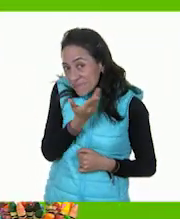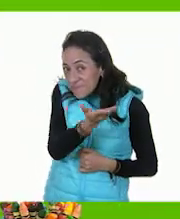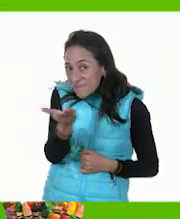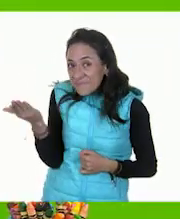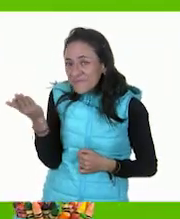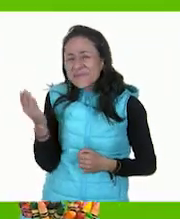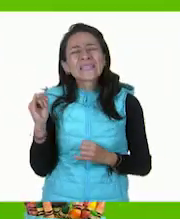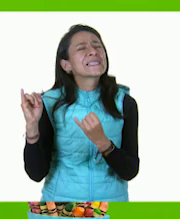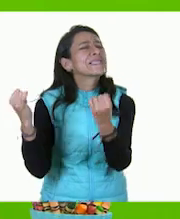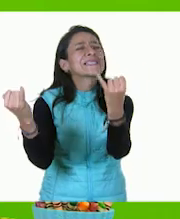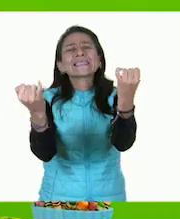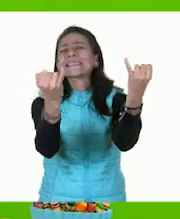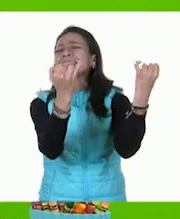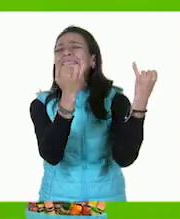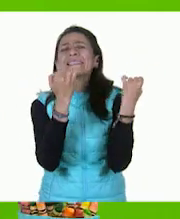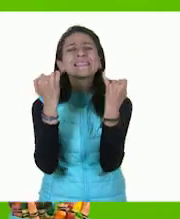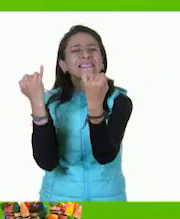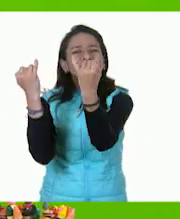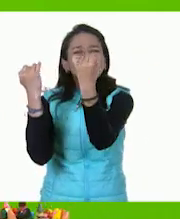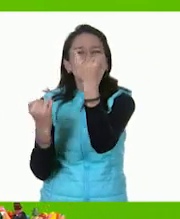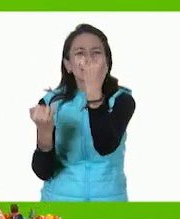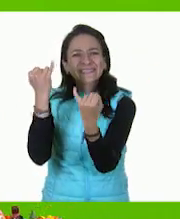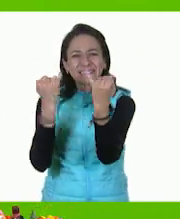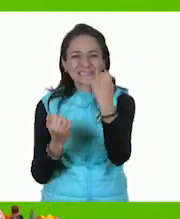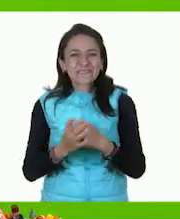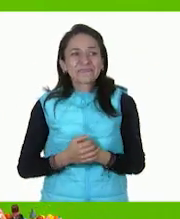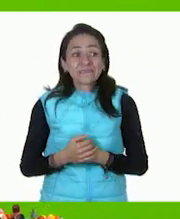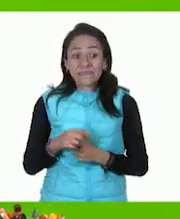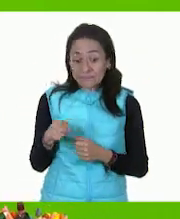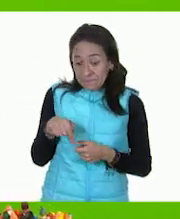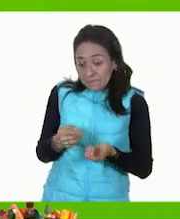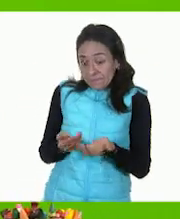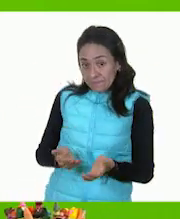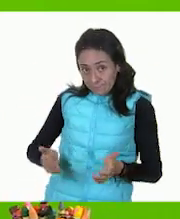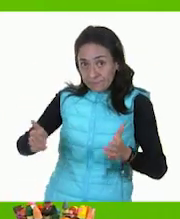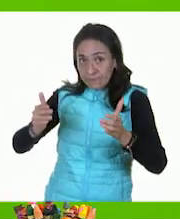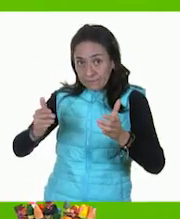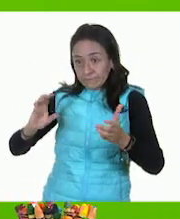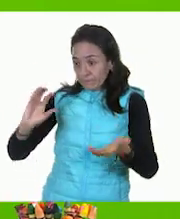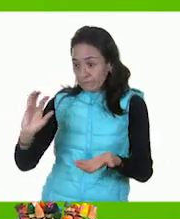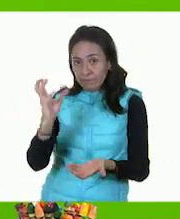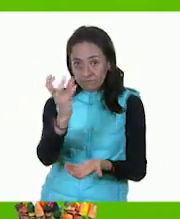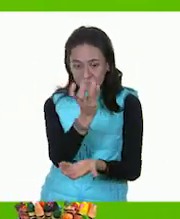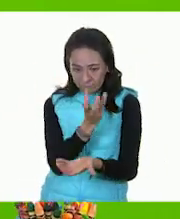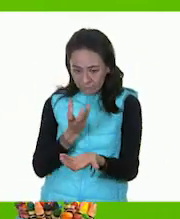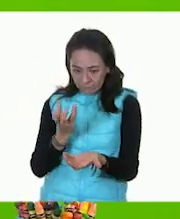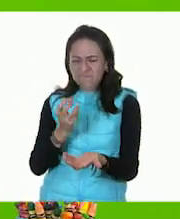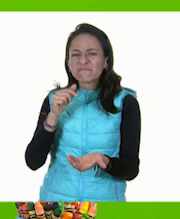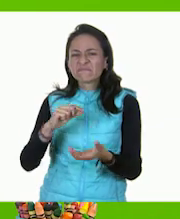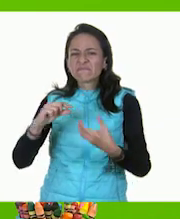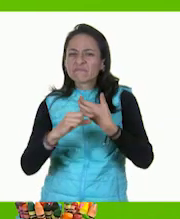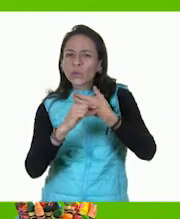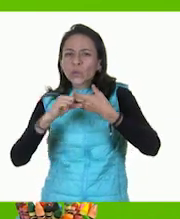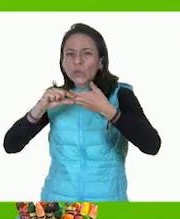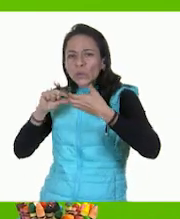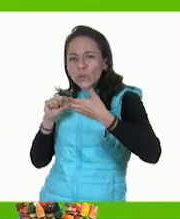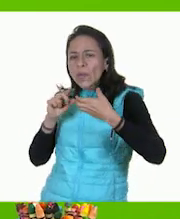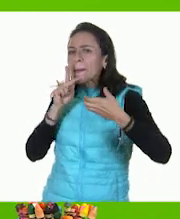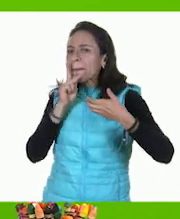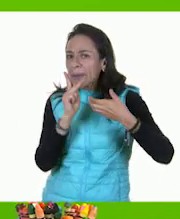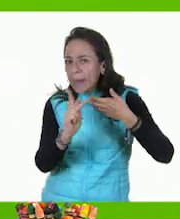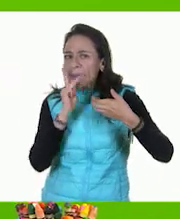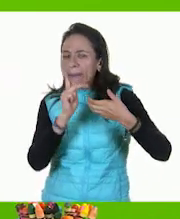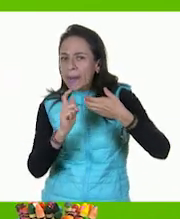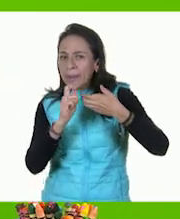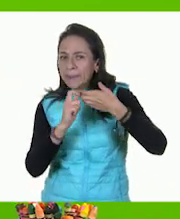¡Sí! En este recipiente tengo algunas pelotas con palabras escritas. Iremos sacándolas y